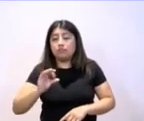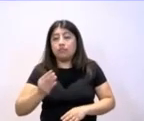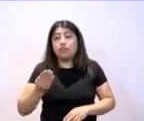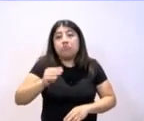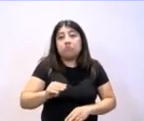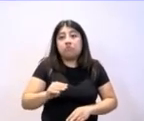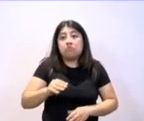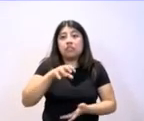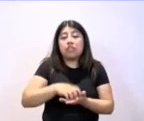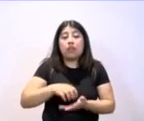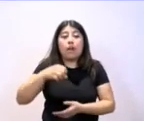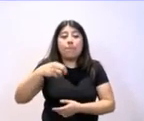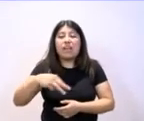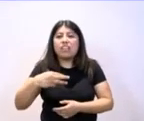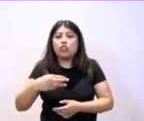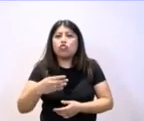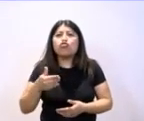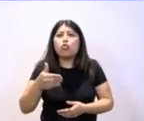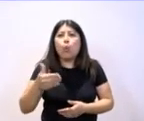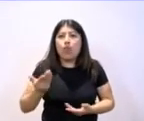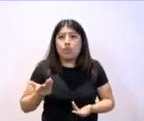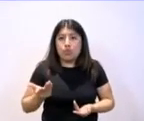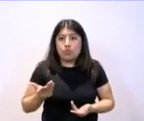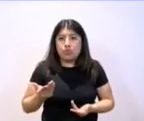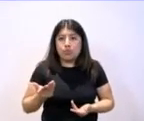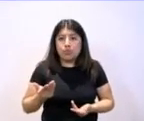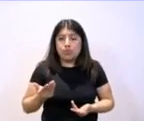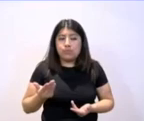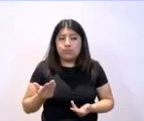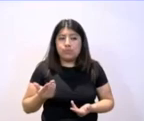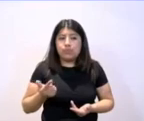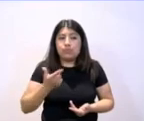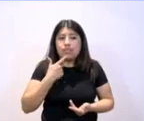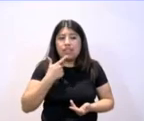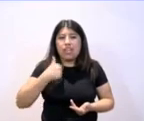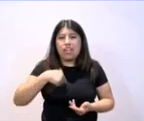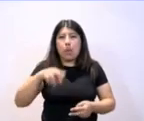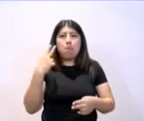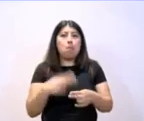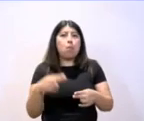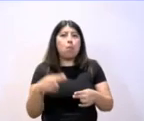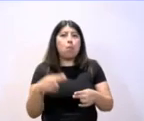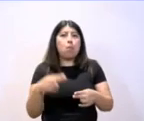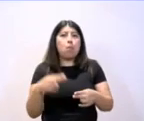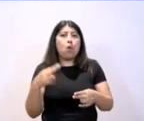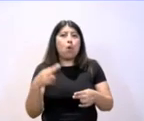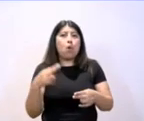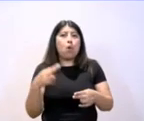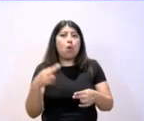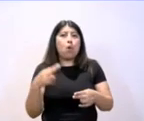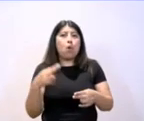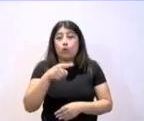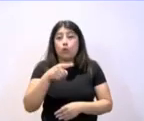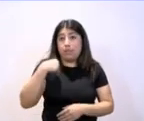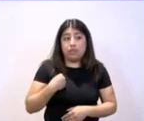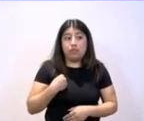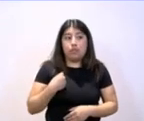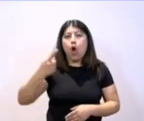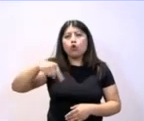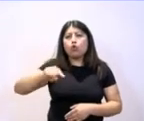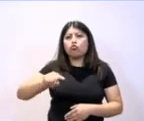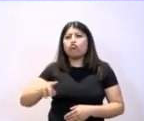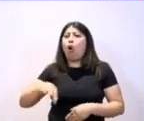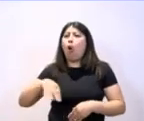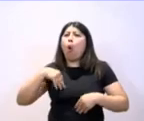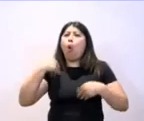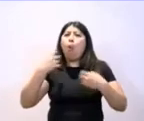de Los Manitos. ¿Cuándo? ¿Cuándo lo va a hacer usted? Dice usted que vengo a hacer política y entonces usted misma dice, es que usted hace como